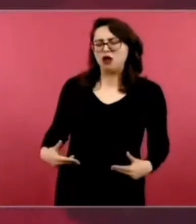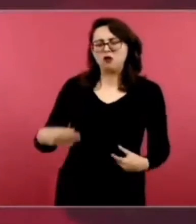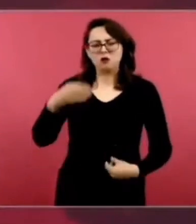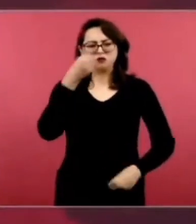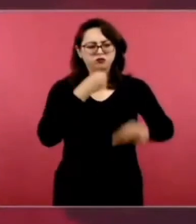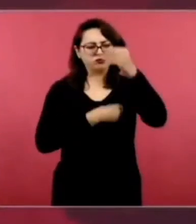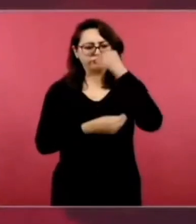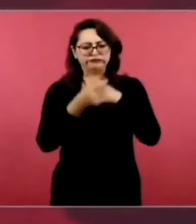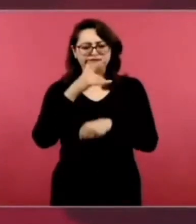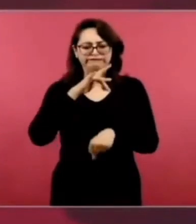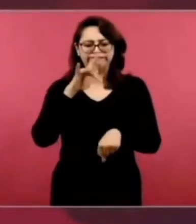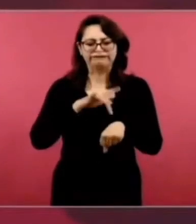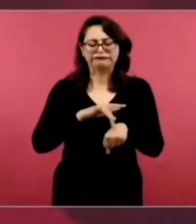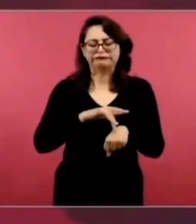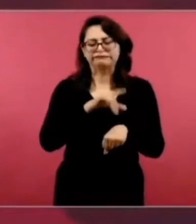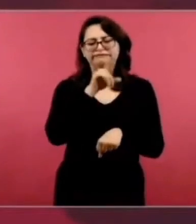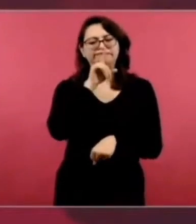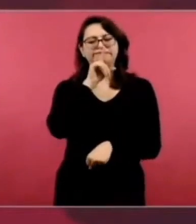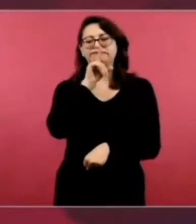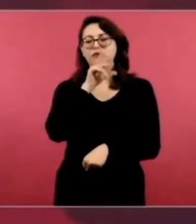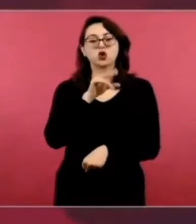Nosotros tenemos una